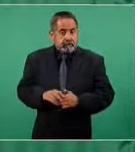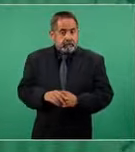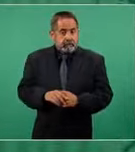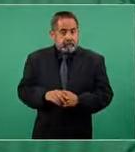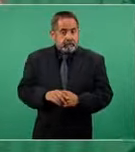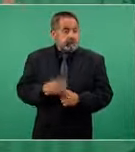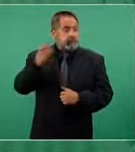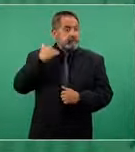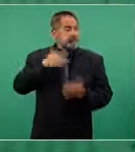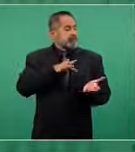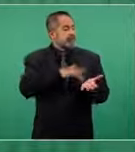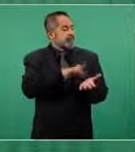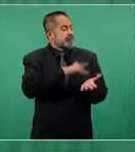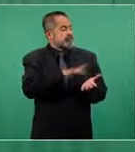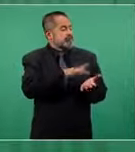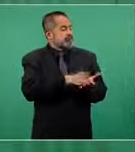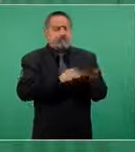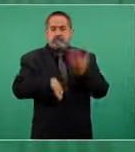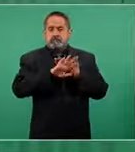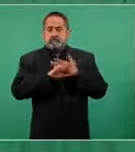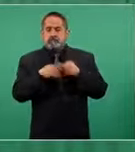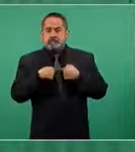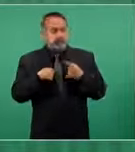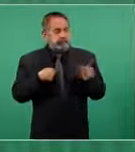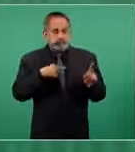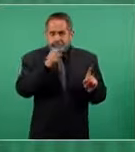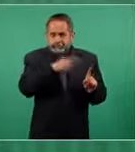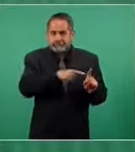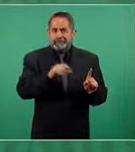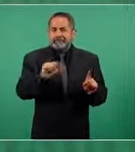del que lo había encumbrado.